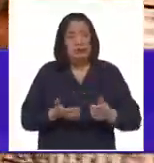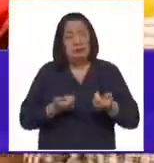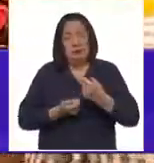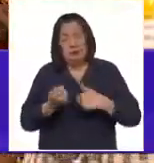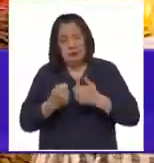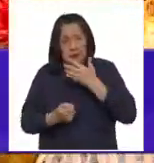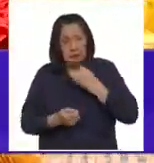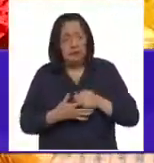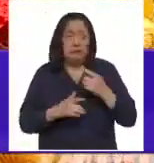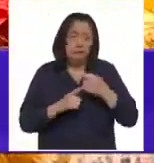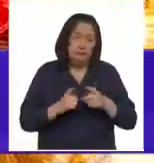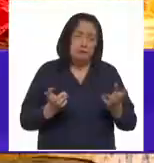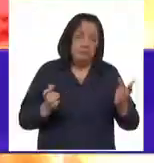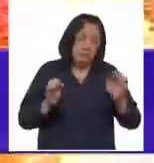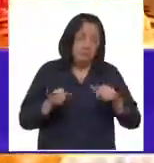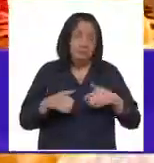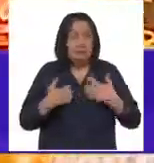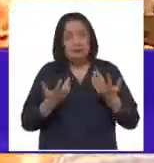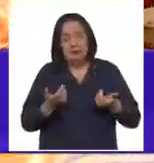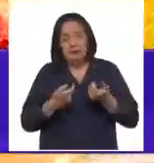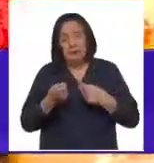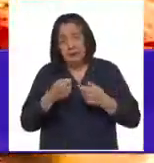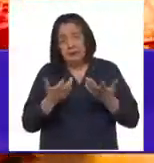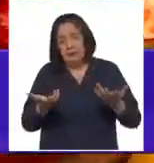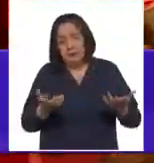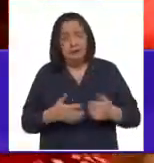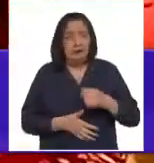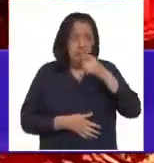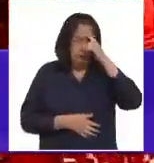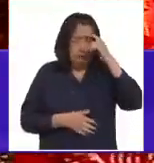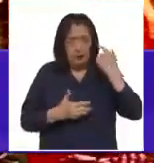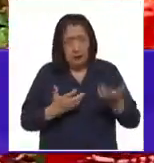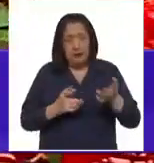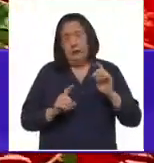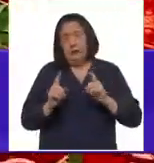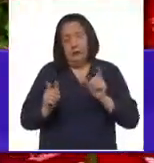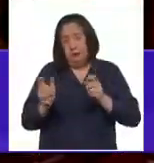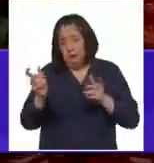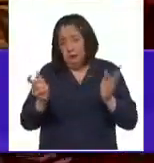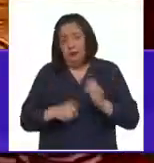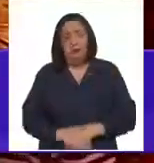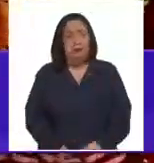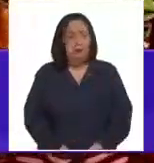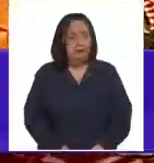de Navidad, pero por lo menos para poder empezar a vender prendas para el verano, algunos.